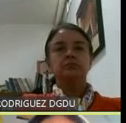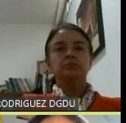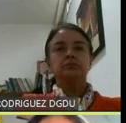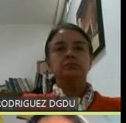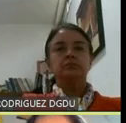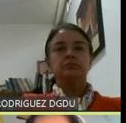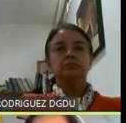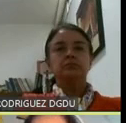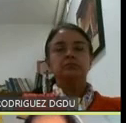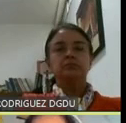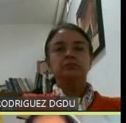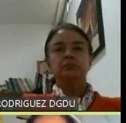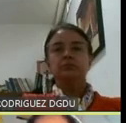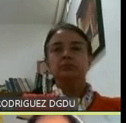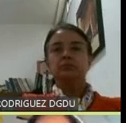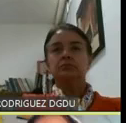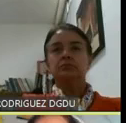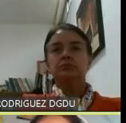por aquí.